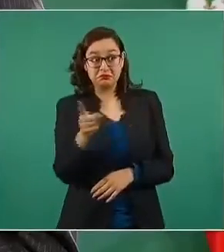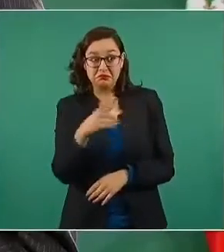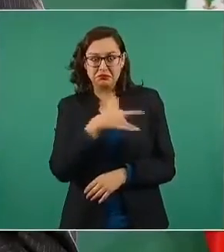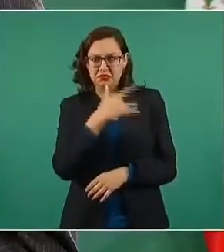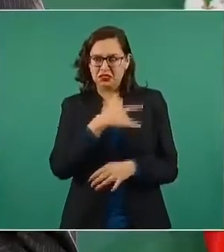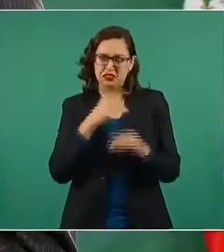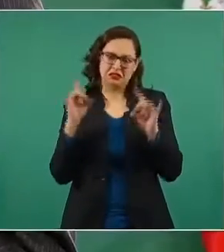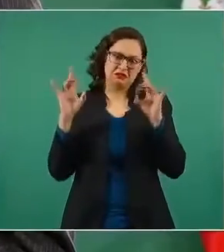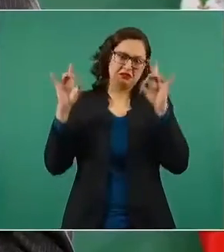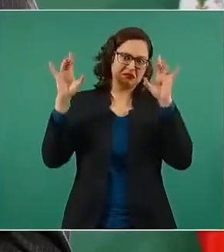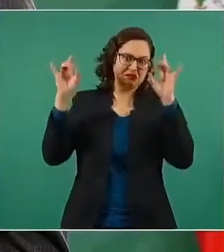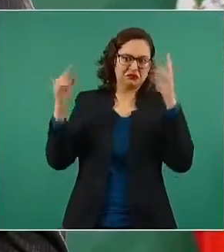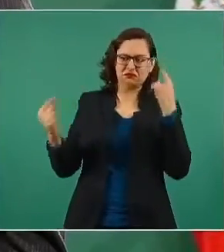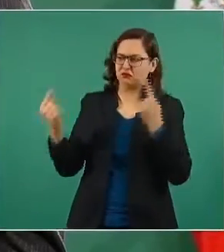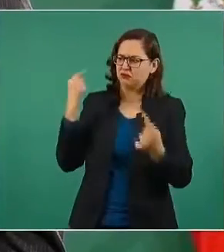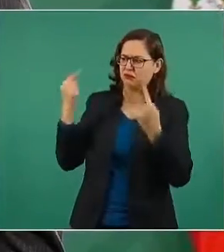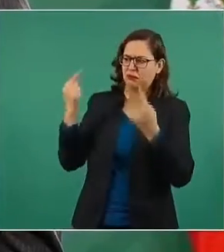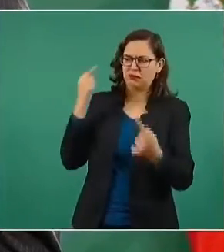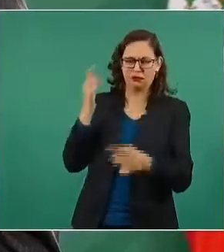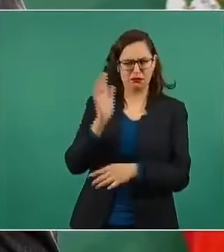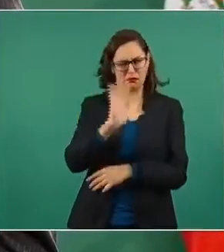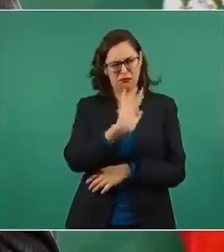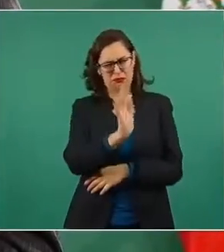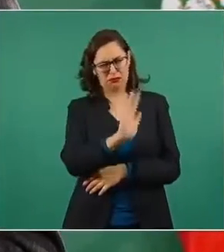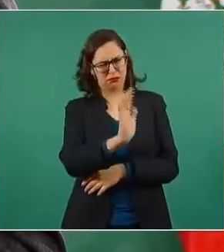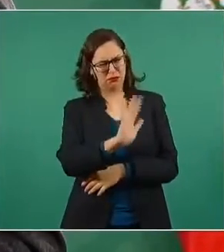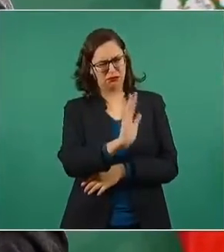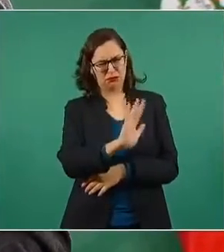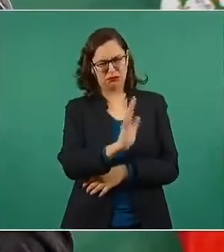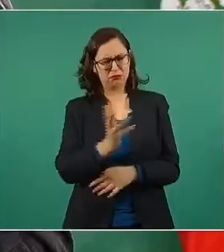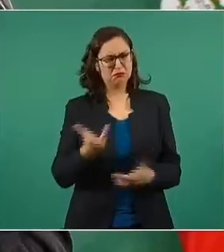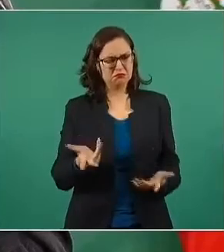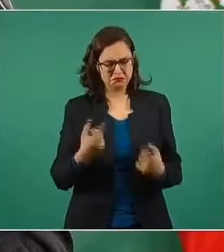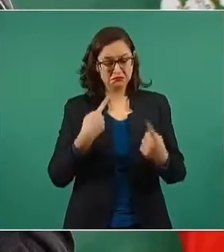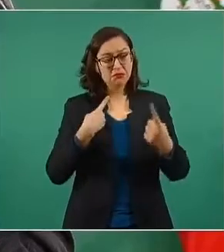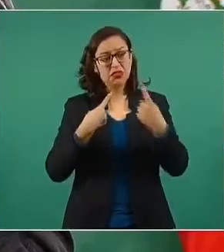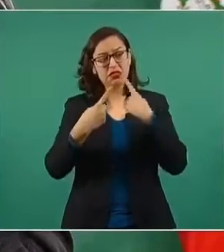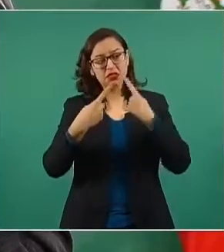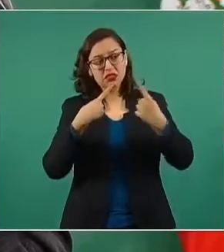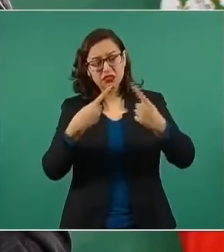y que se continúe el debate